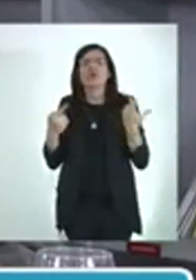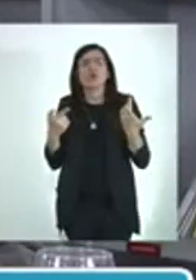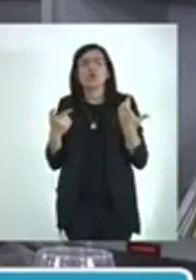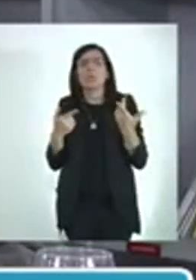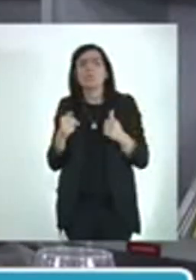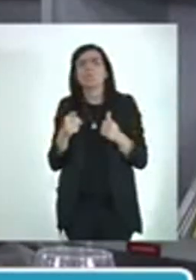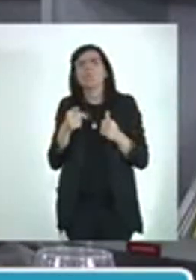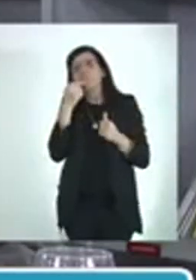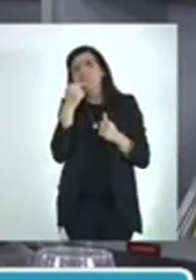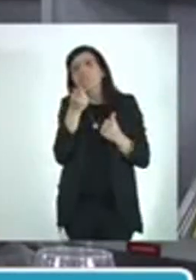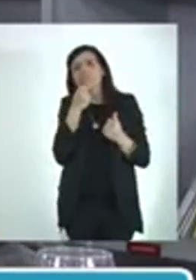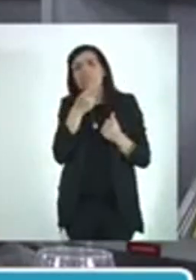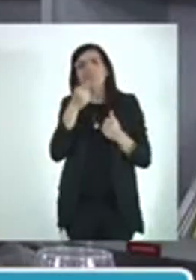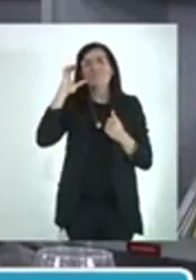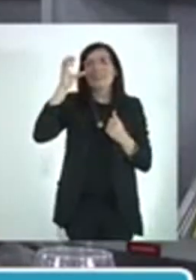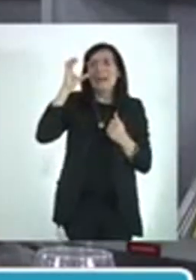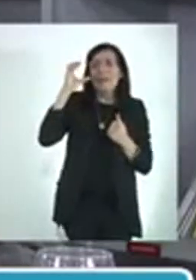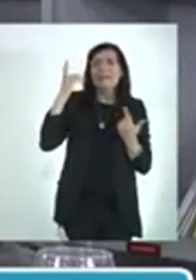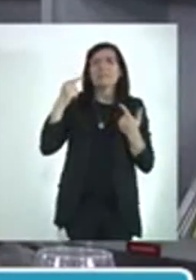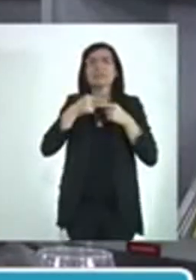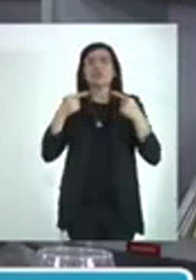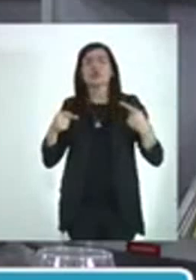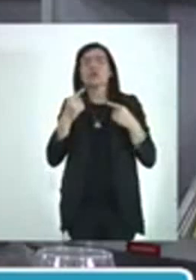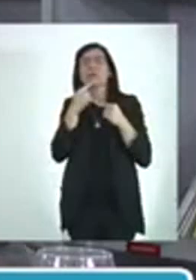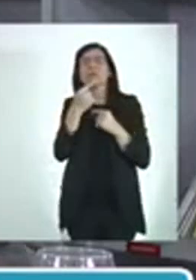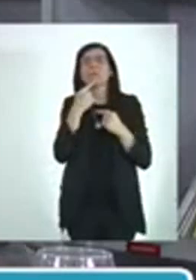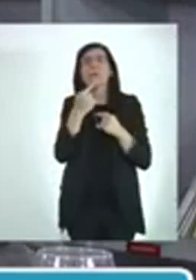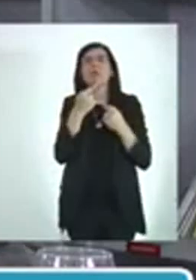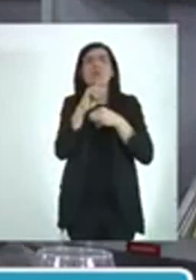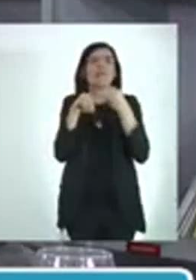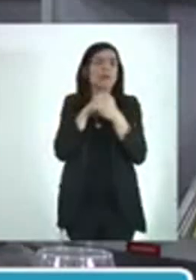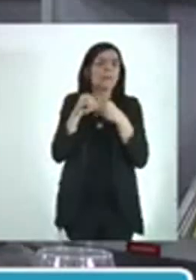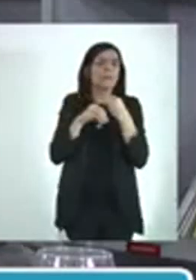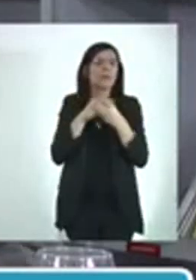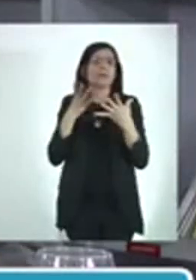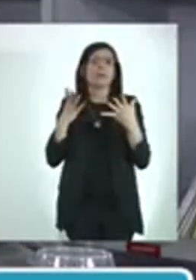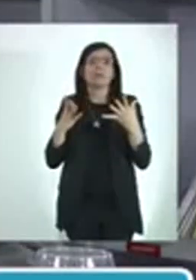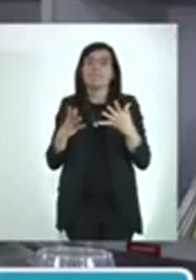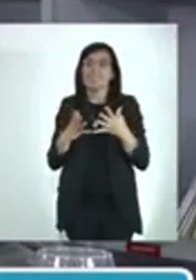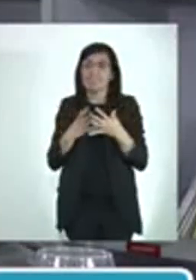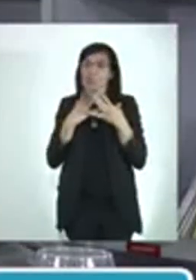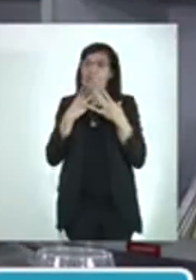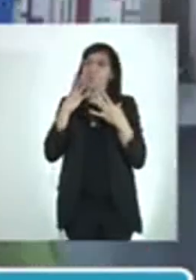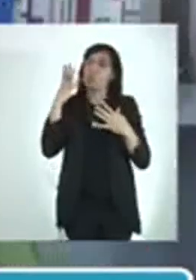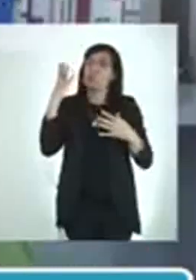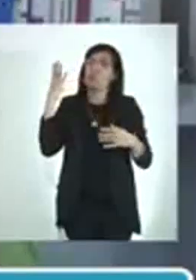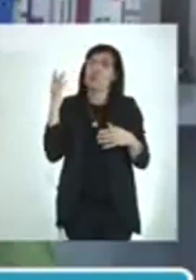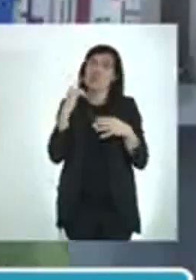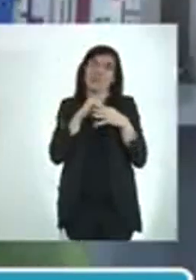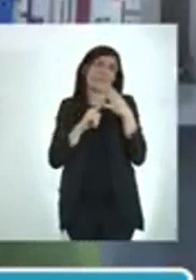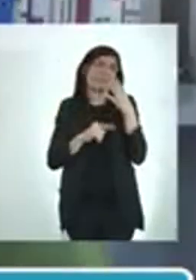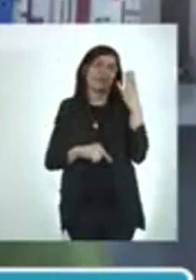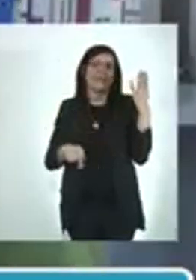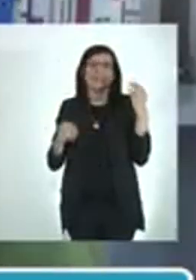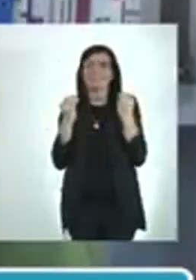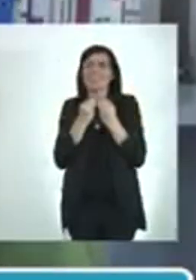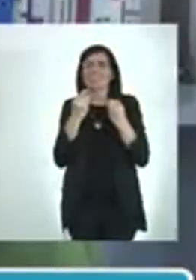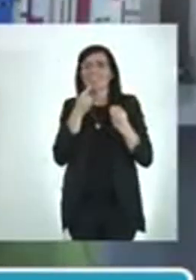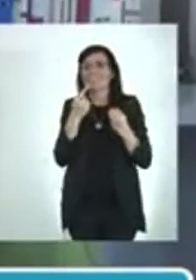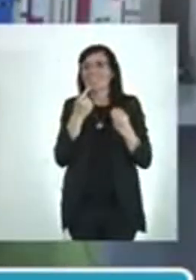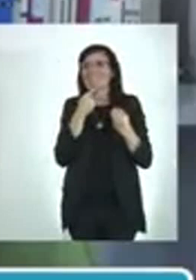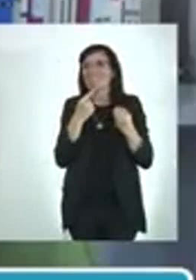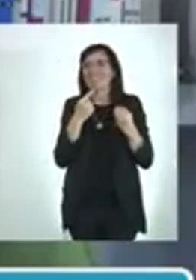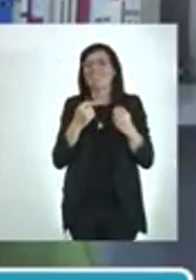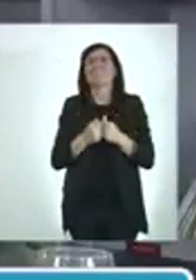ya están frente a, puntualmente con los docentes, ¿no? Y por así también las familias. Hay muchísimas. Claro. Sí, muchas tienen que